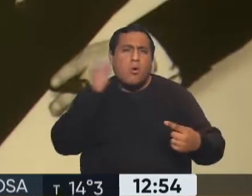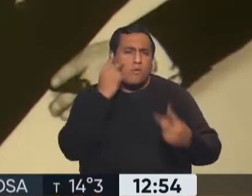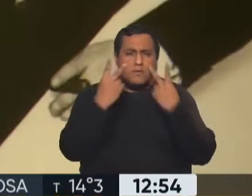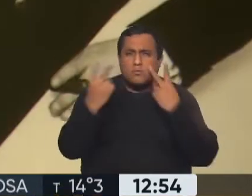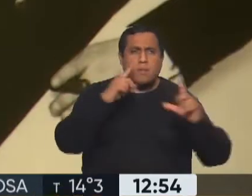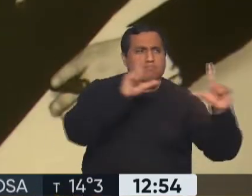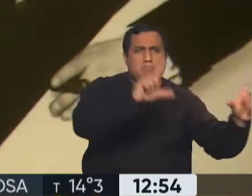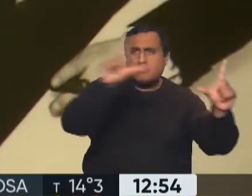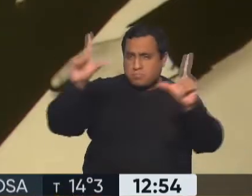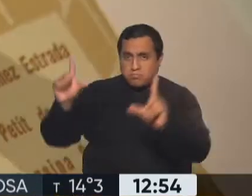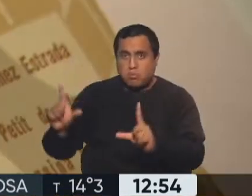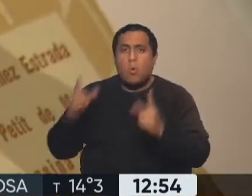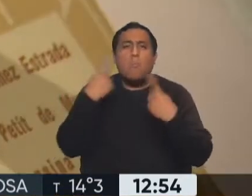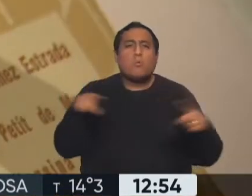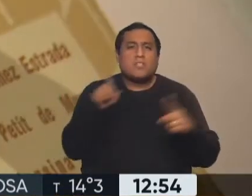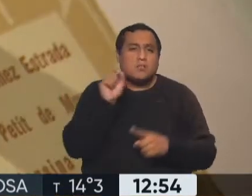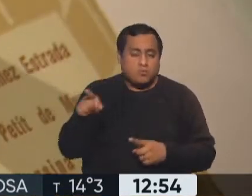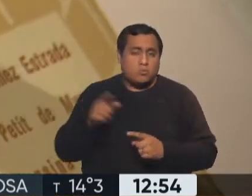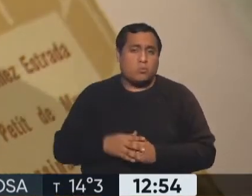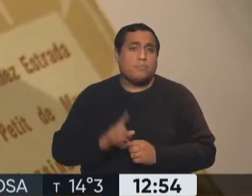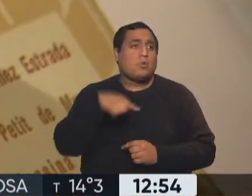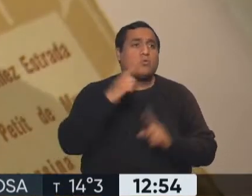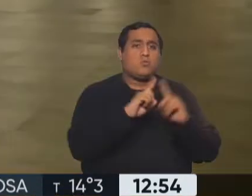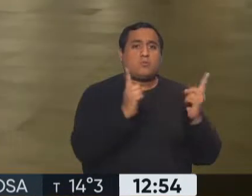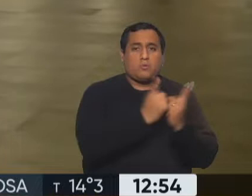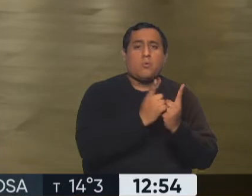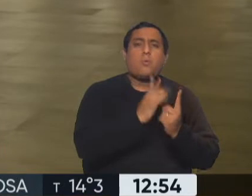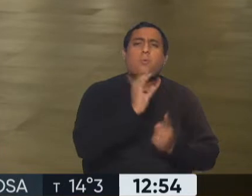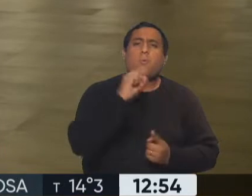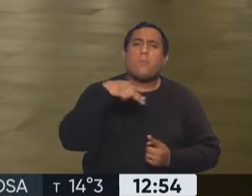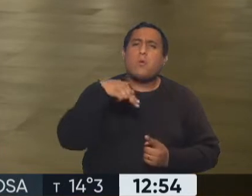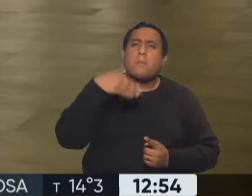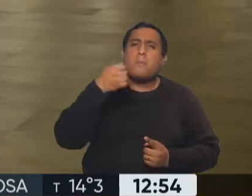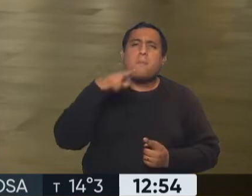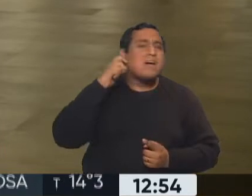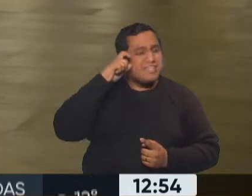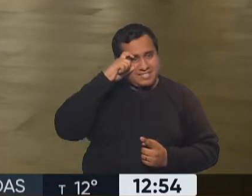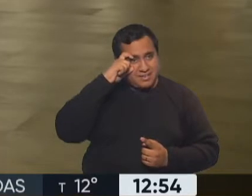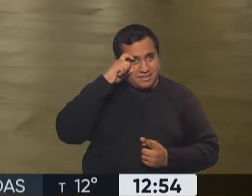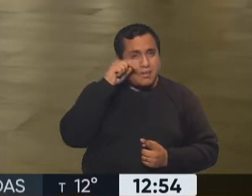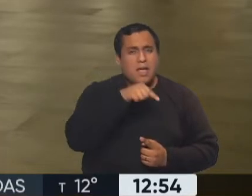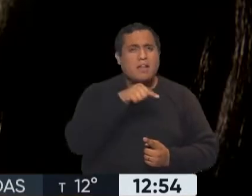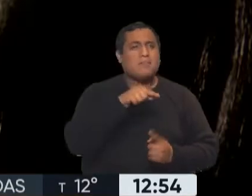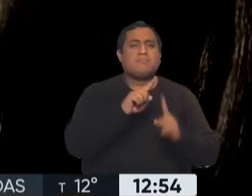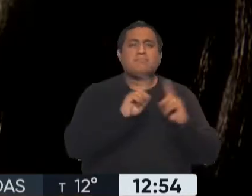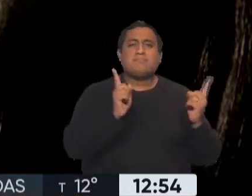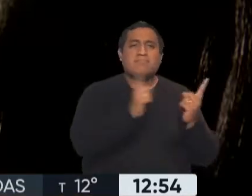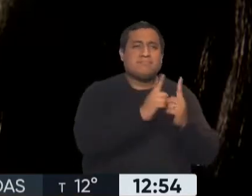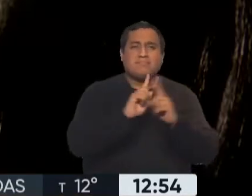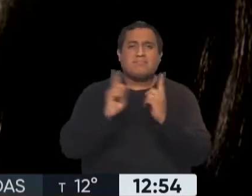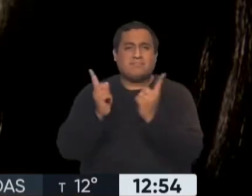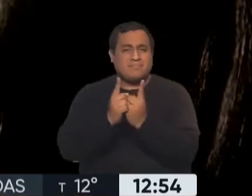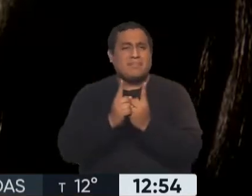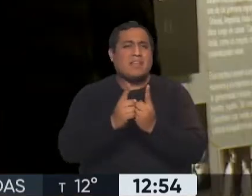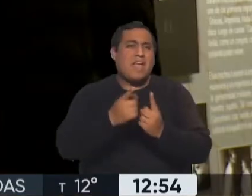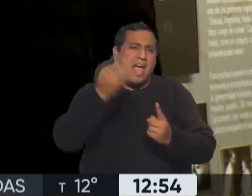pantallas y su música permanente. Hay otro sector llamado Bon Marché, porque esa era la tienda de departamentos original, destinataria